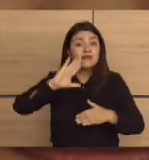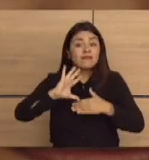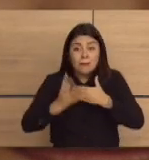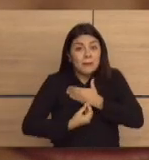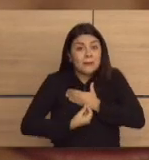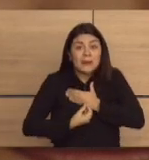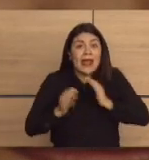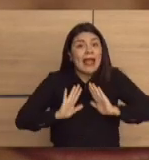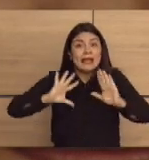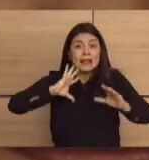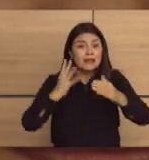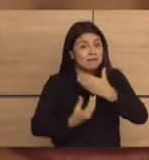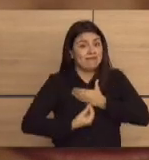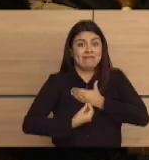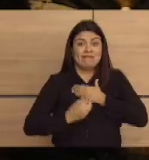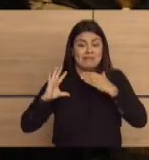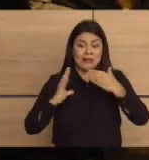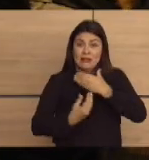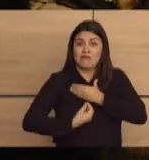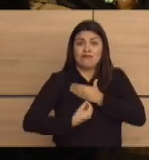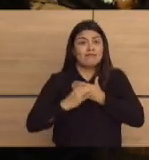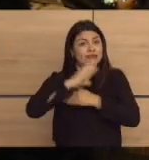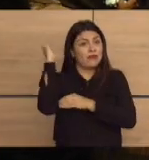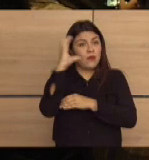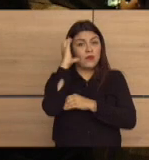recuperamos después,